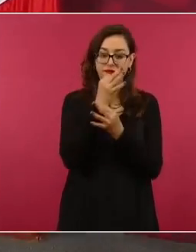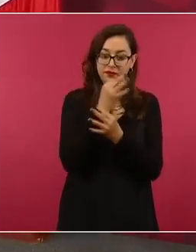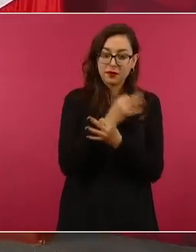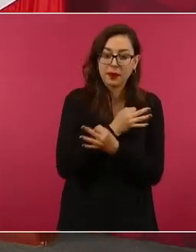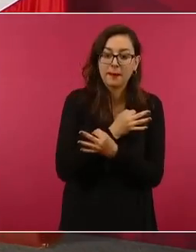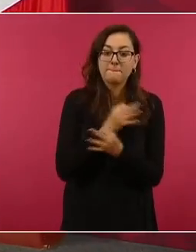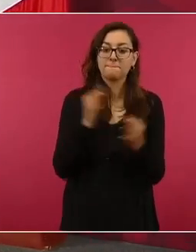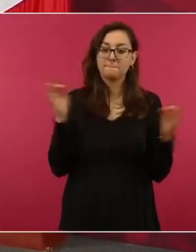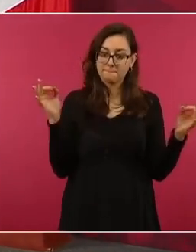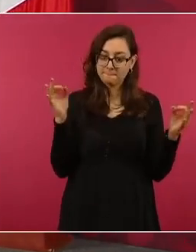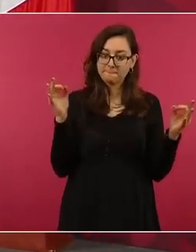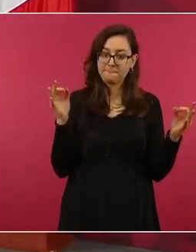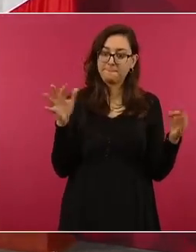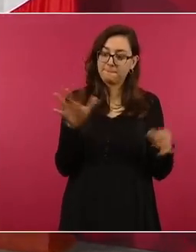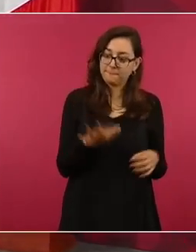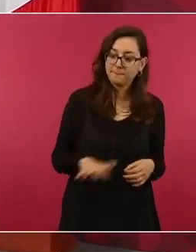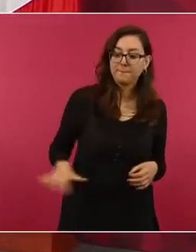verdaderos